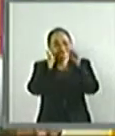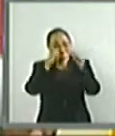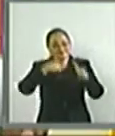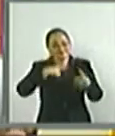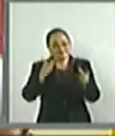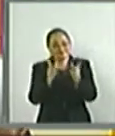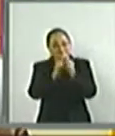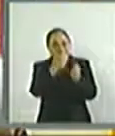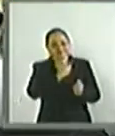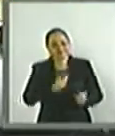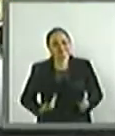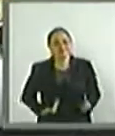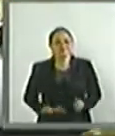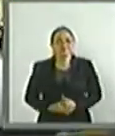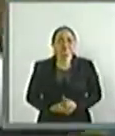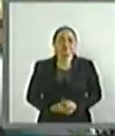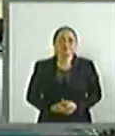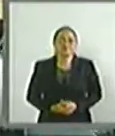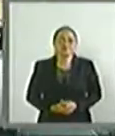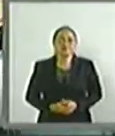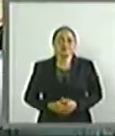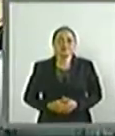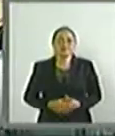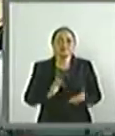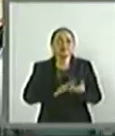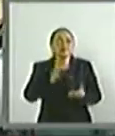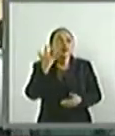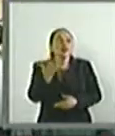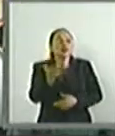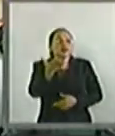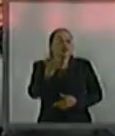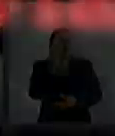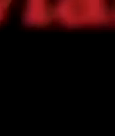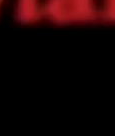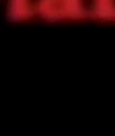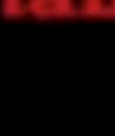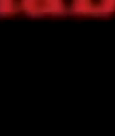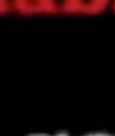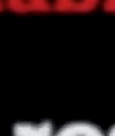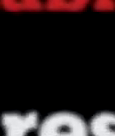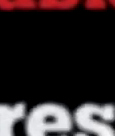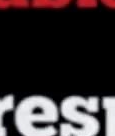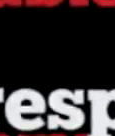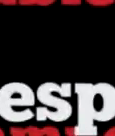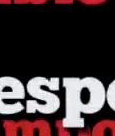gracias por su atención. Es cuanto, presidente. Gracias, diputado Luna.